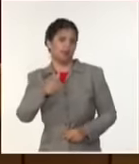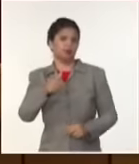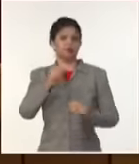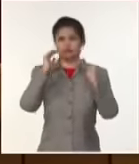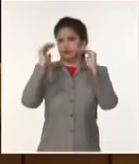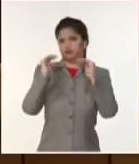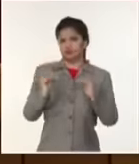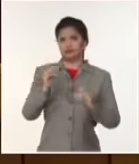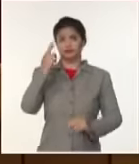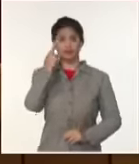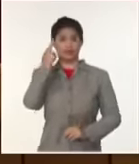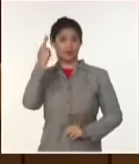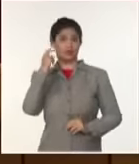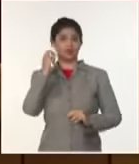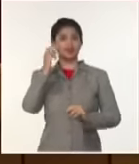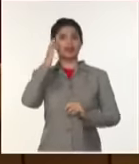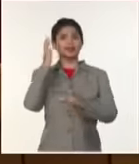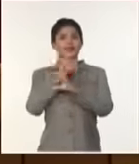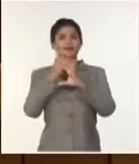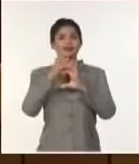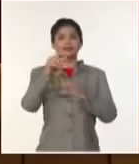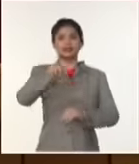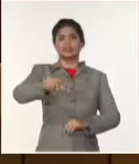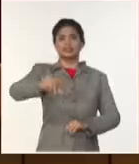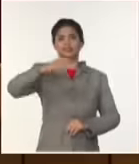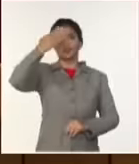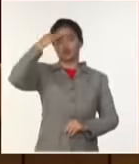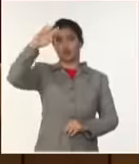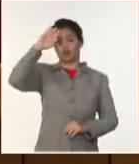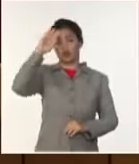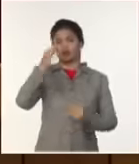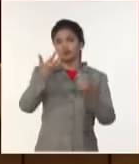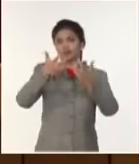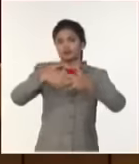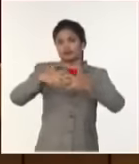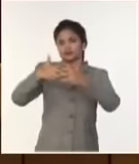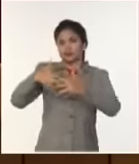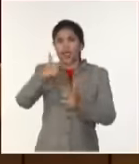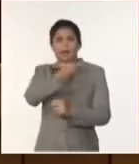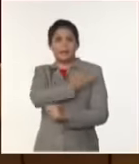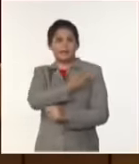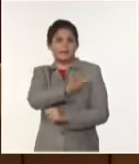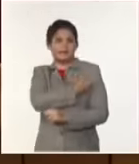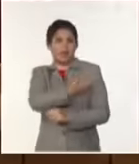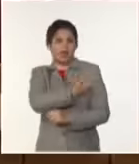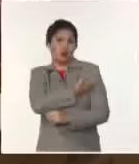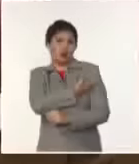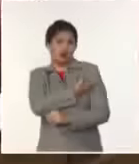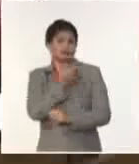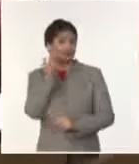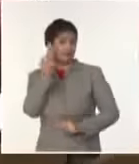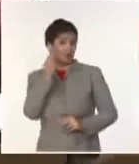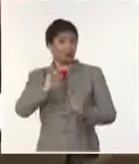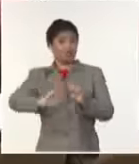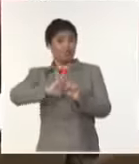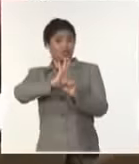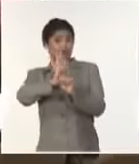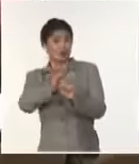los científicos cubanos salvaron a un pueblo entero de los estragos de la COVID-19.